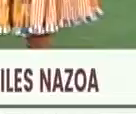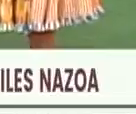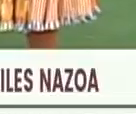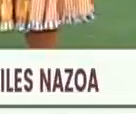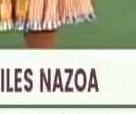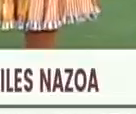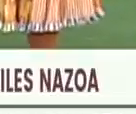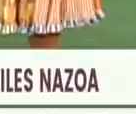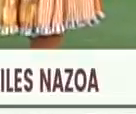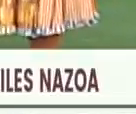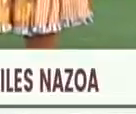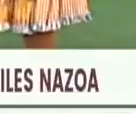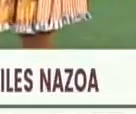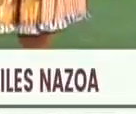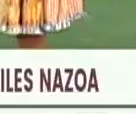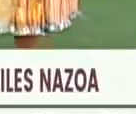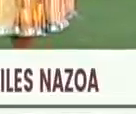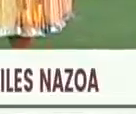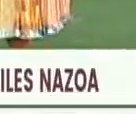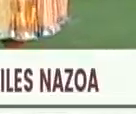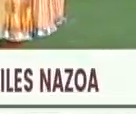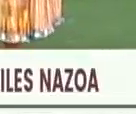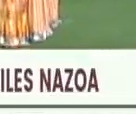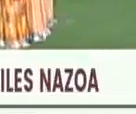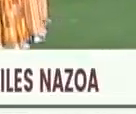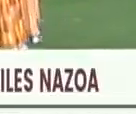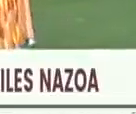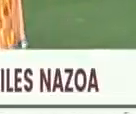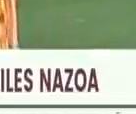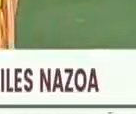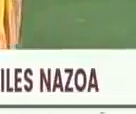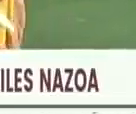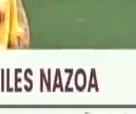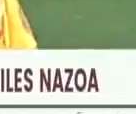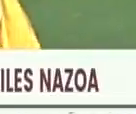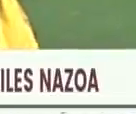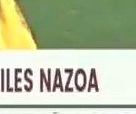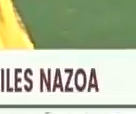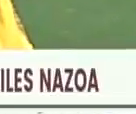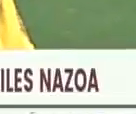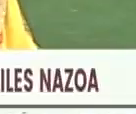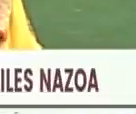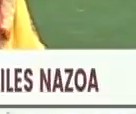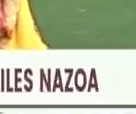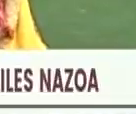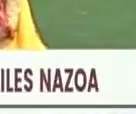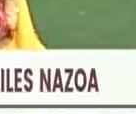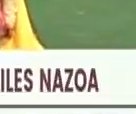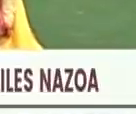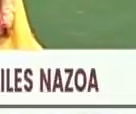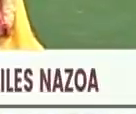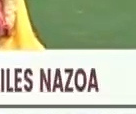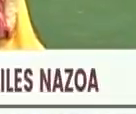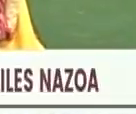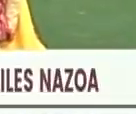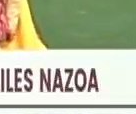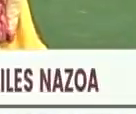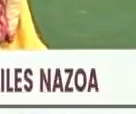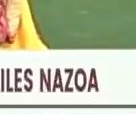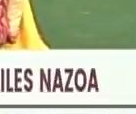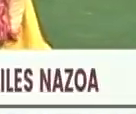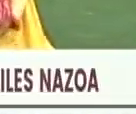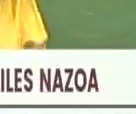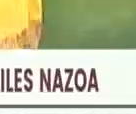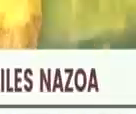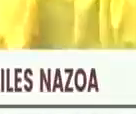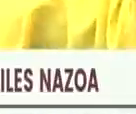quién? Al caballito de colores que se alimentaba de jardines. Al caer de la herida echaron a